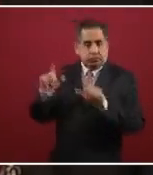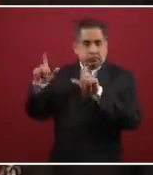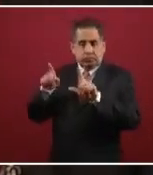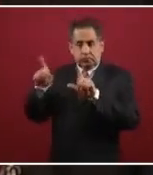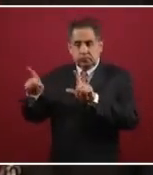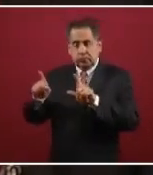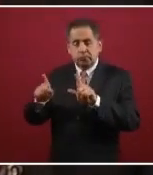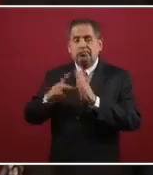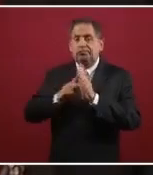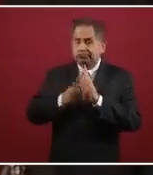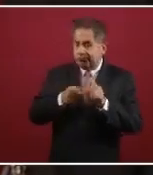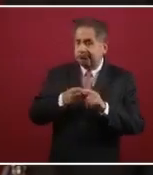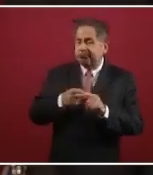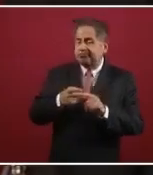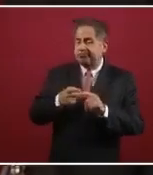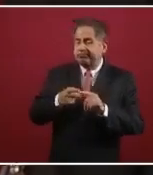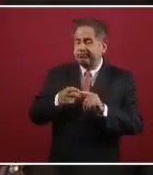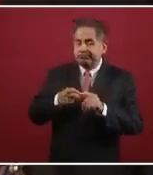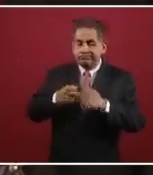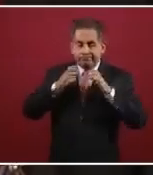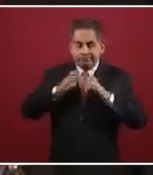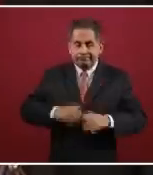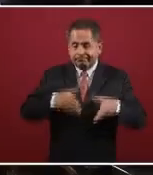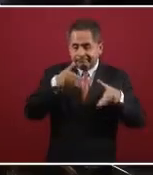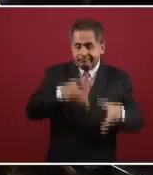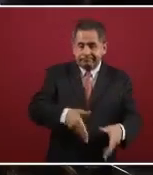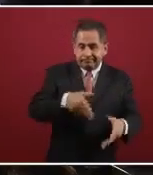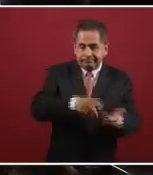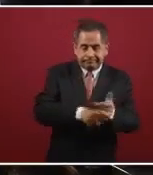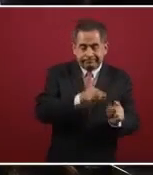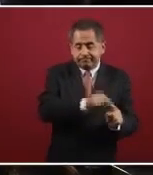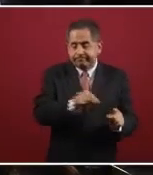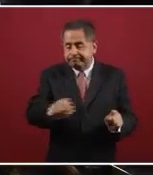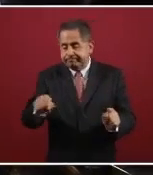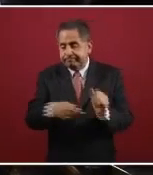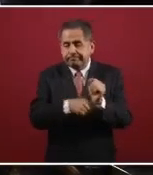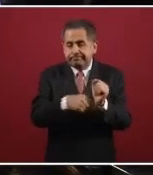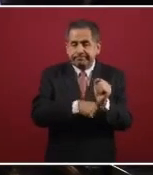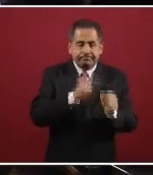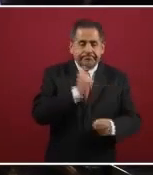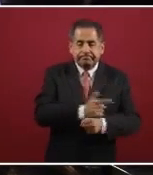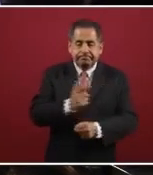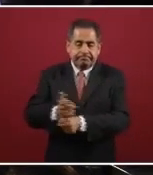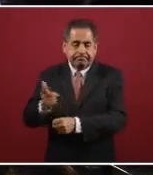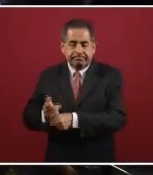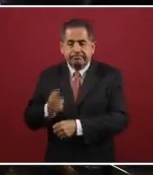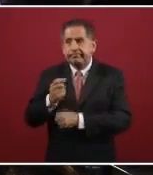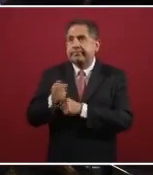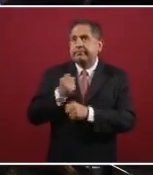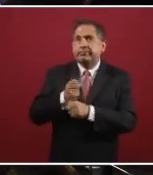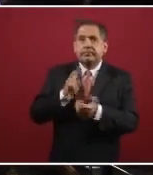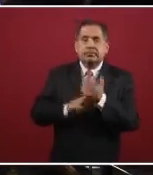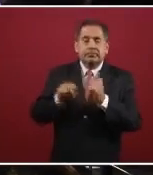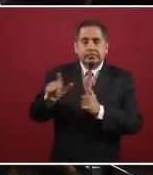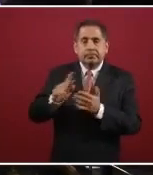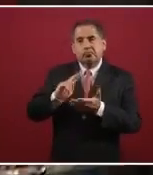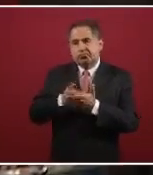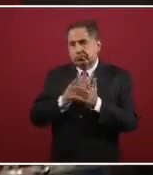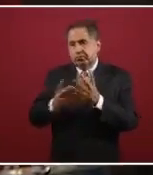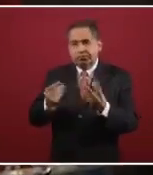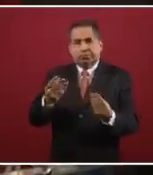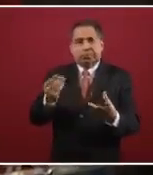un repunte en fosas en 2017. ¿A qué cree usted que se deba este